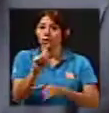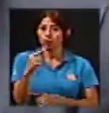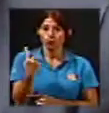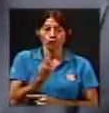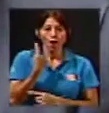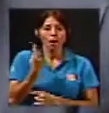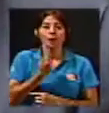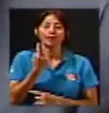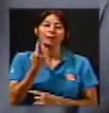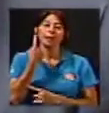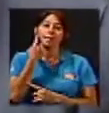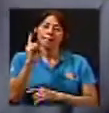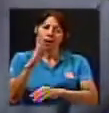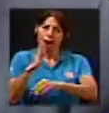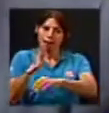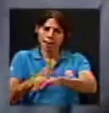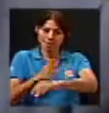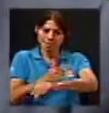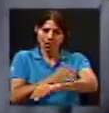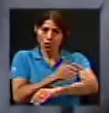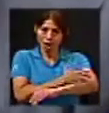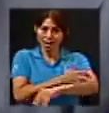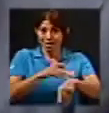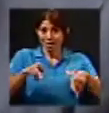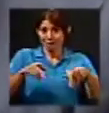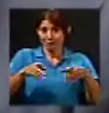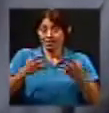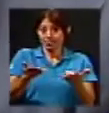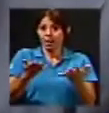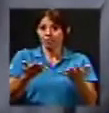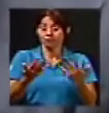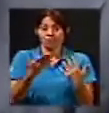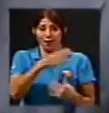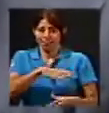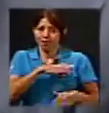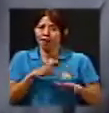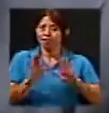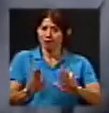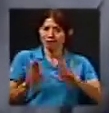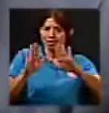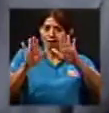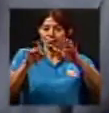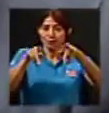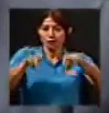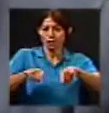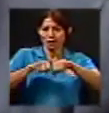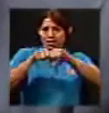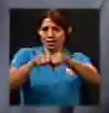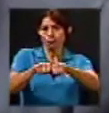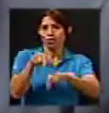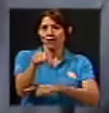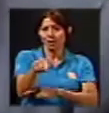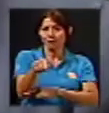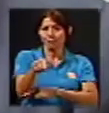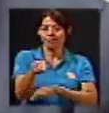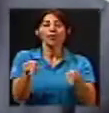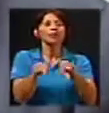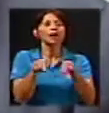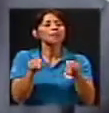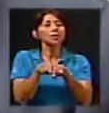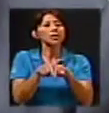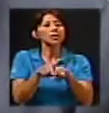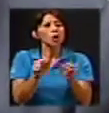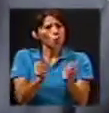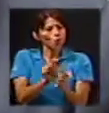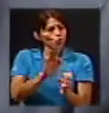fue para mejorar la excelencia de nuestros graduados, sino que a través de todo el desempeño en las